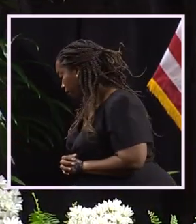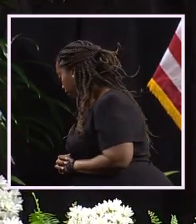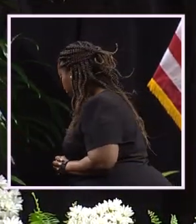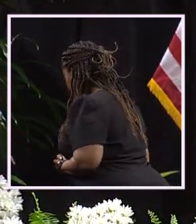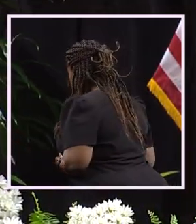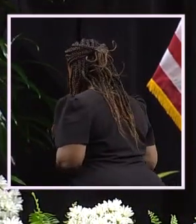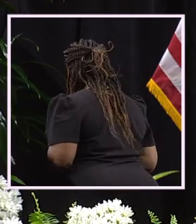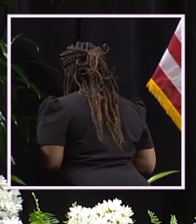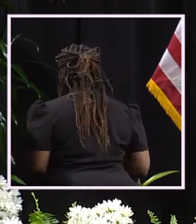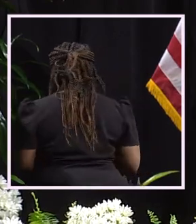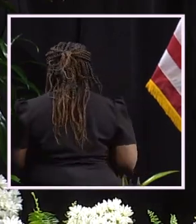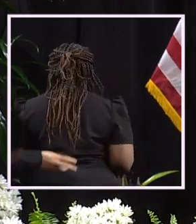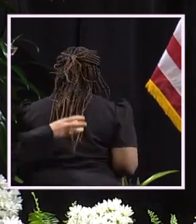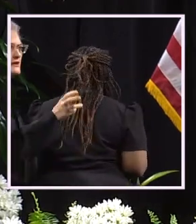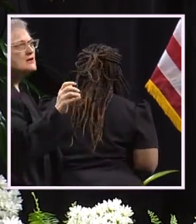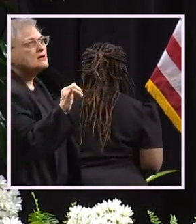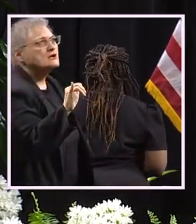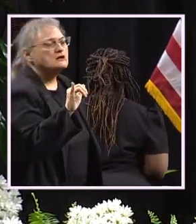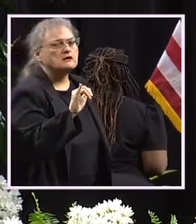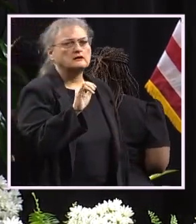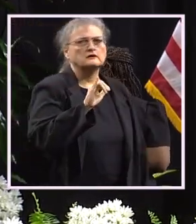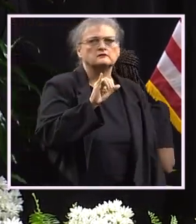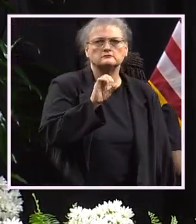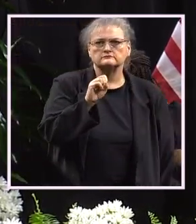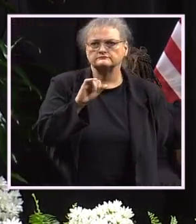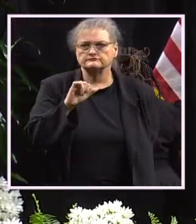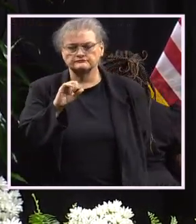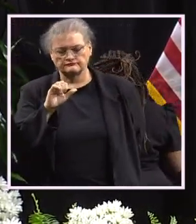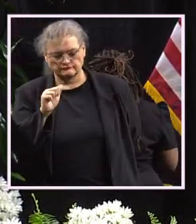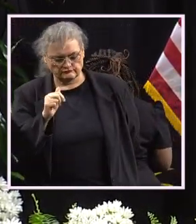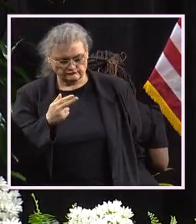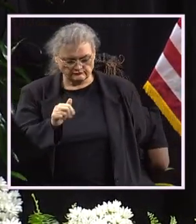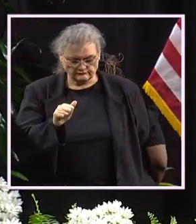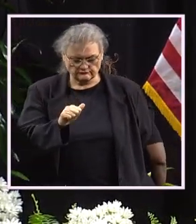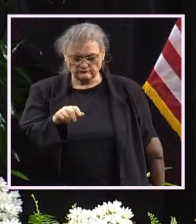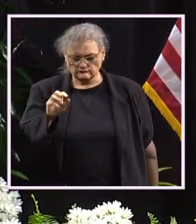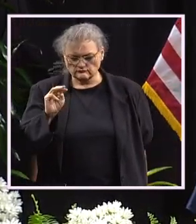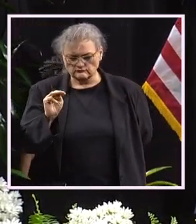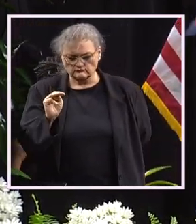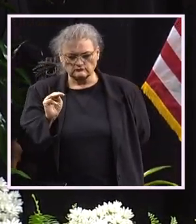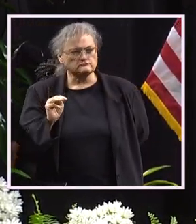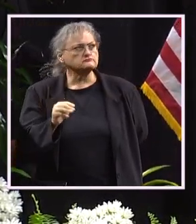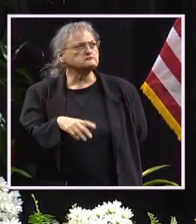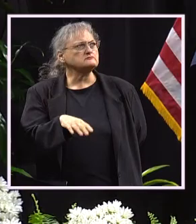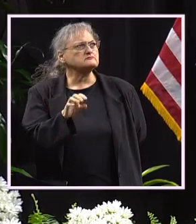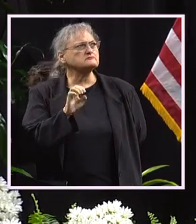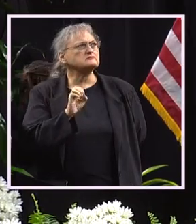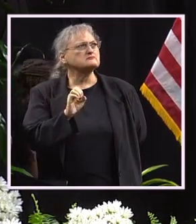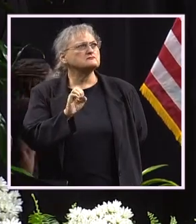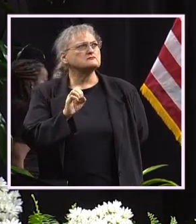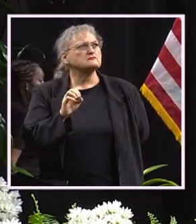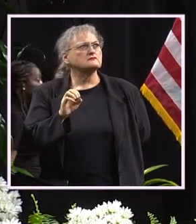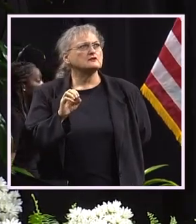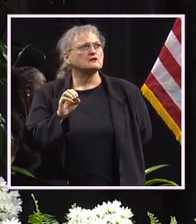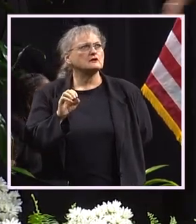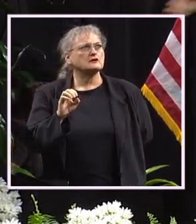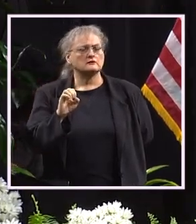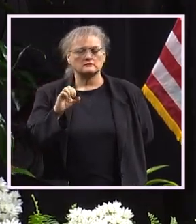Isaiah Martin Mejia, cum laude, Hector Fabian Espinosa Jr., magna cum laude,